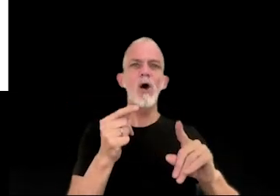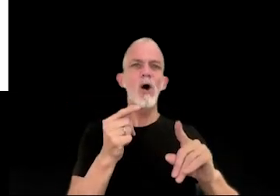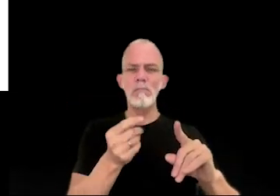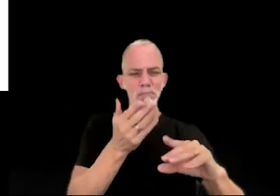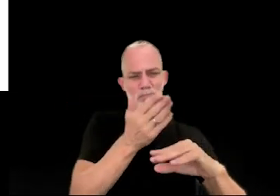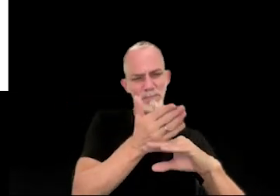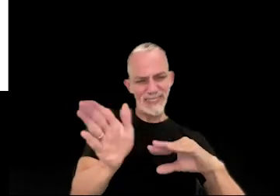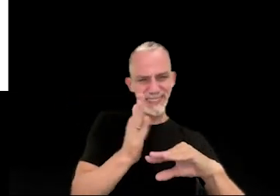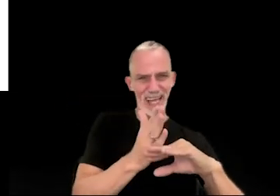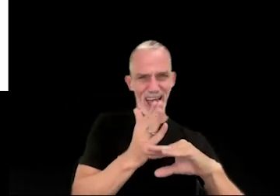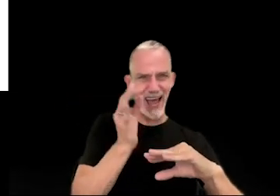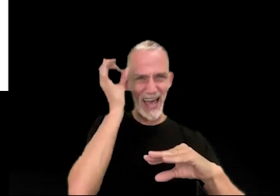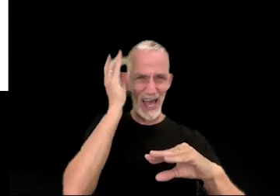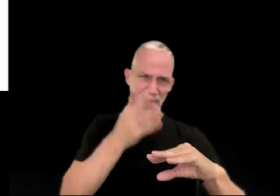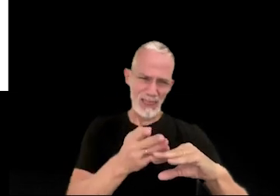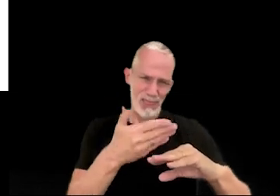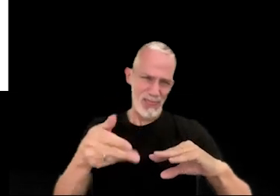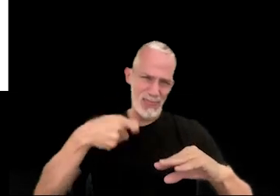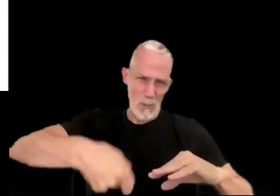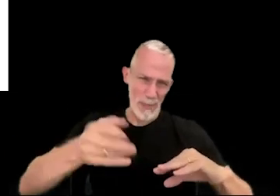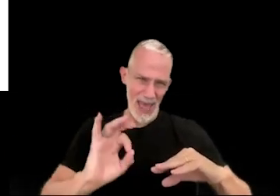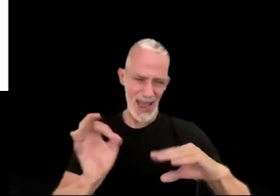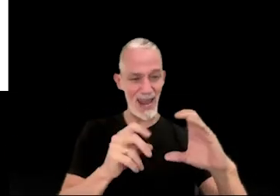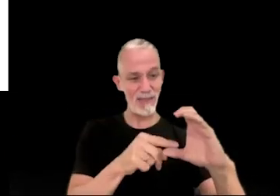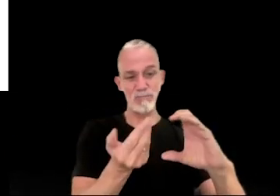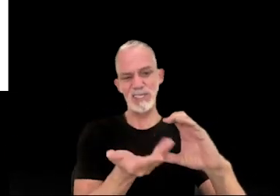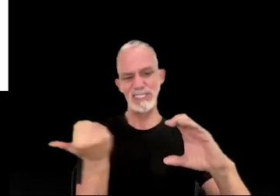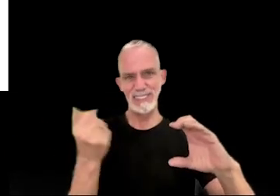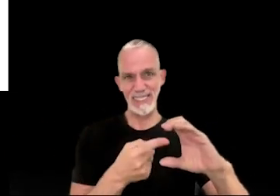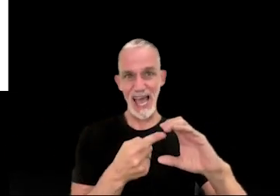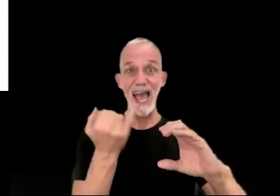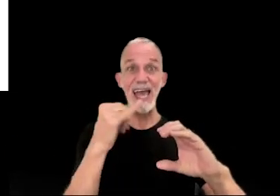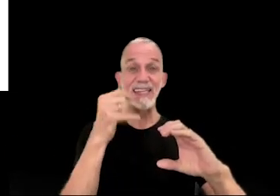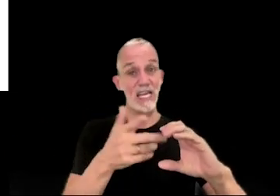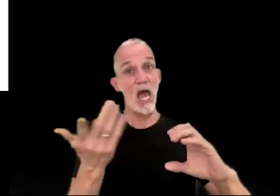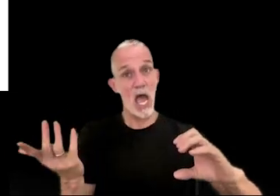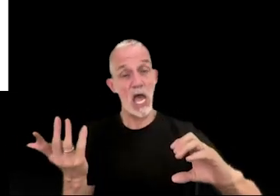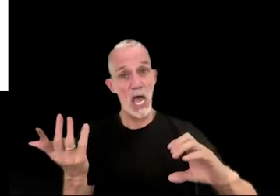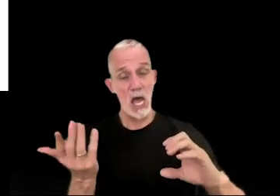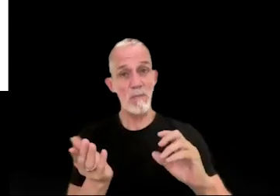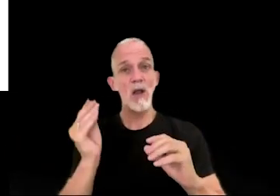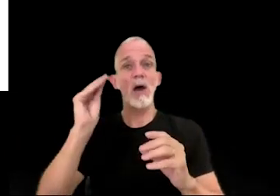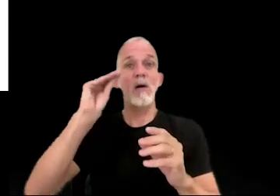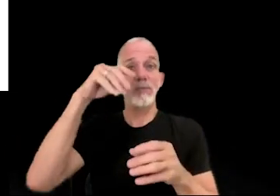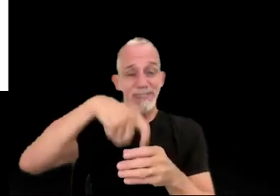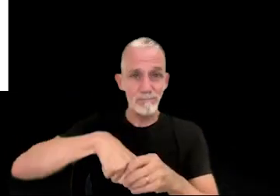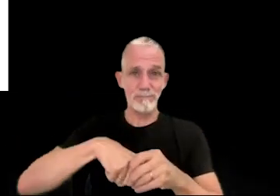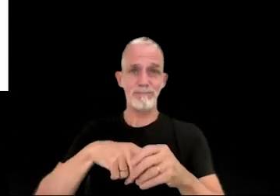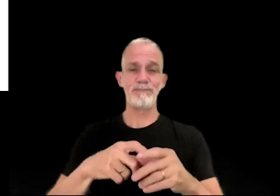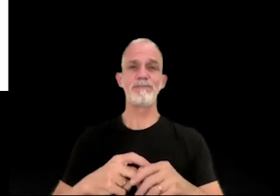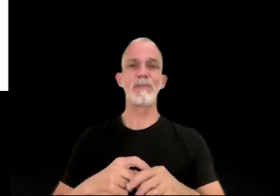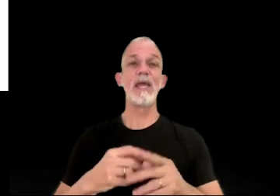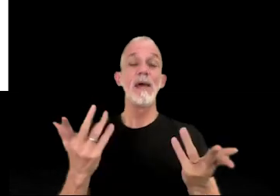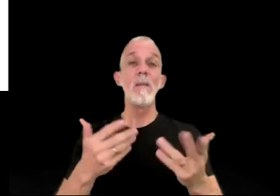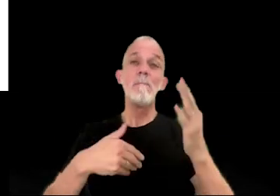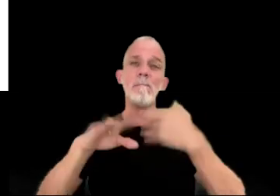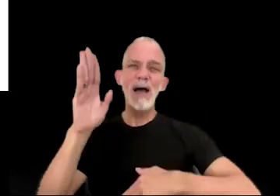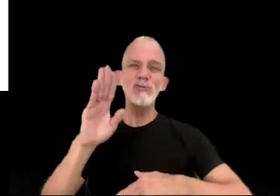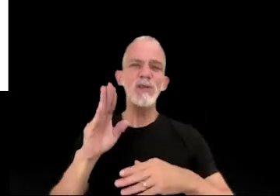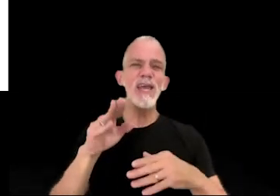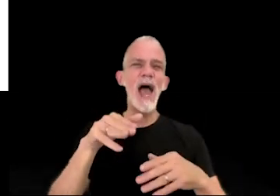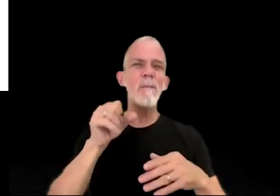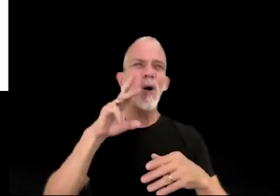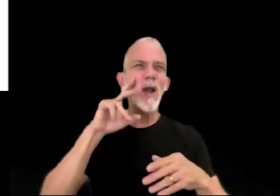ser uno de los primeros beneficios de incorporar, de regularizar una obligación en el régimen. En la mayoría de las moratorias lo que se busca